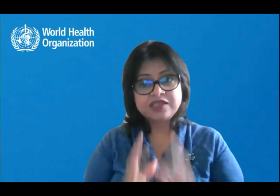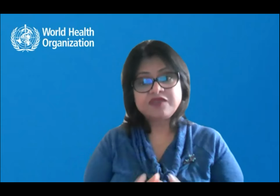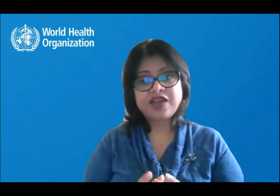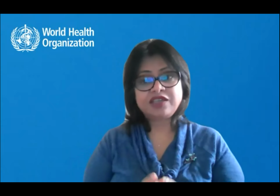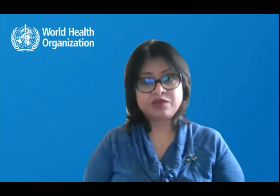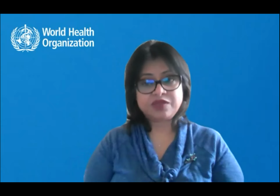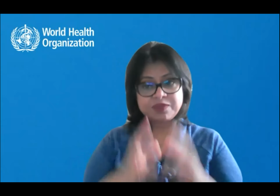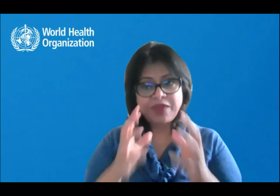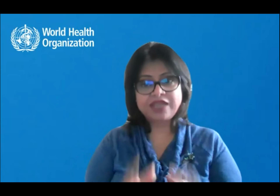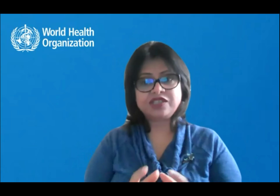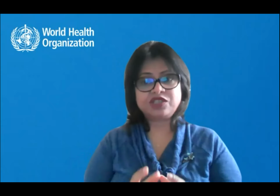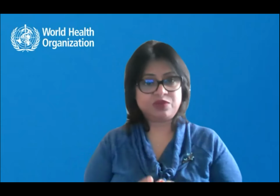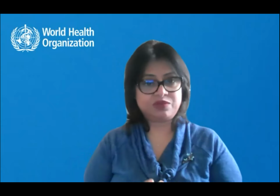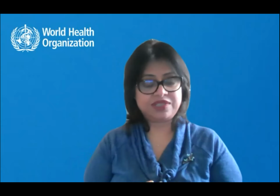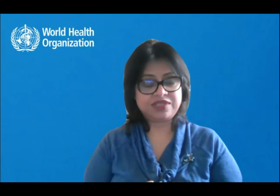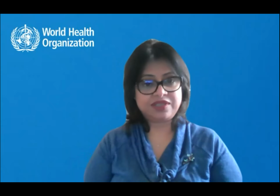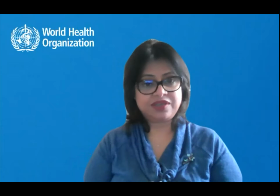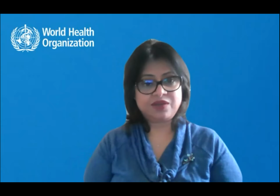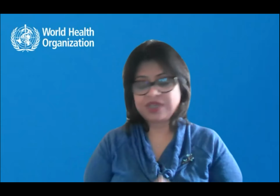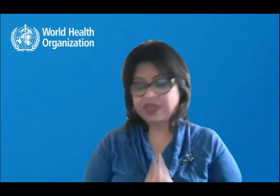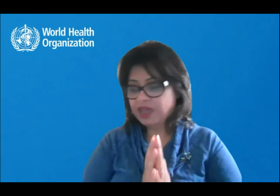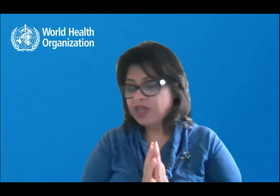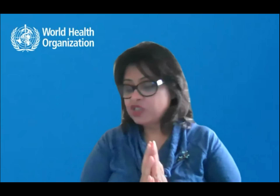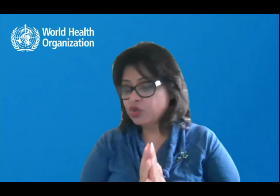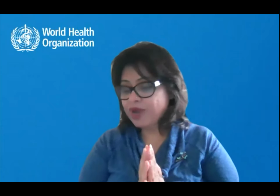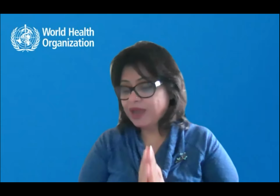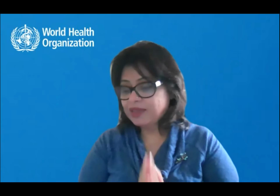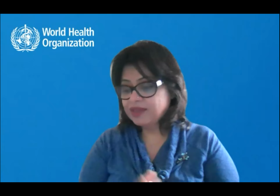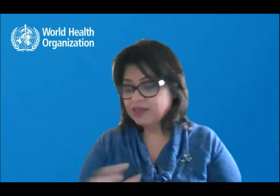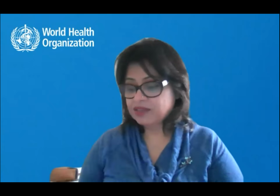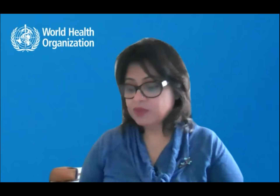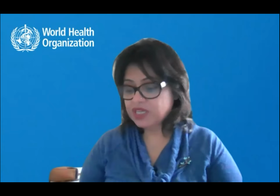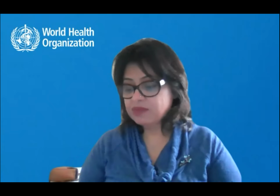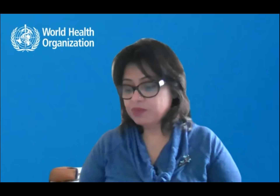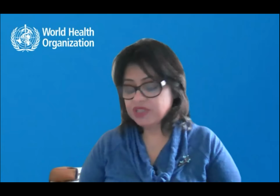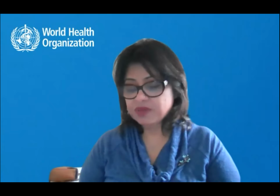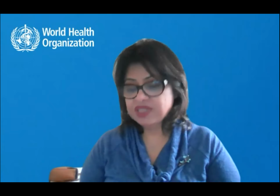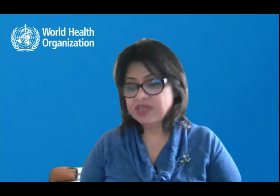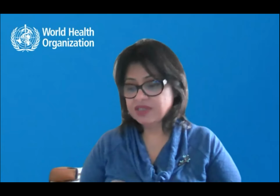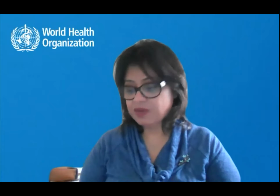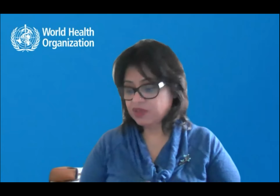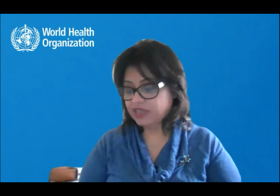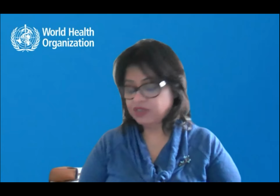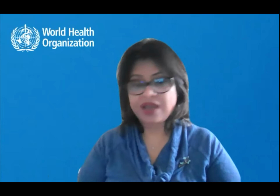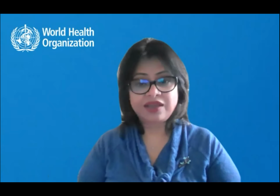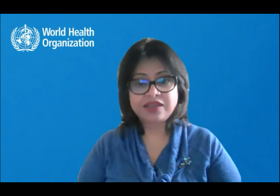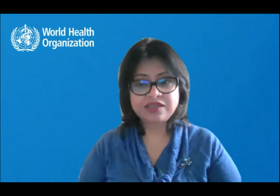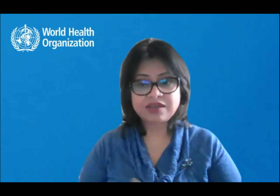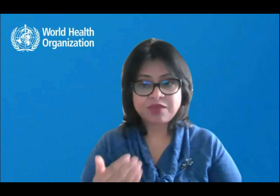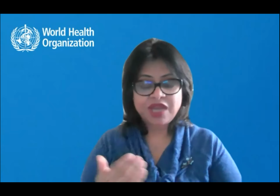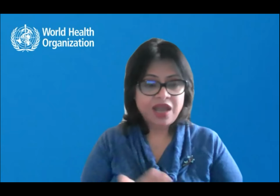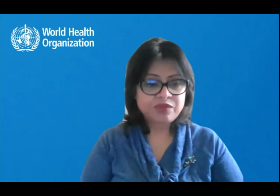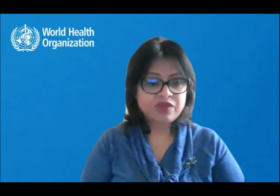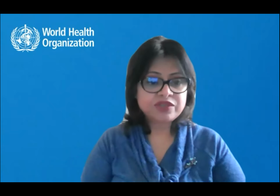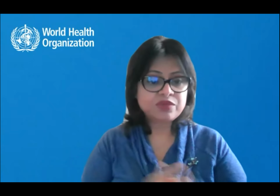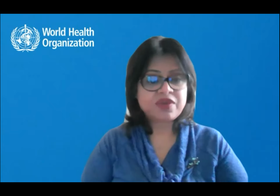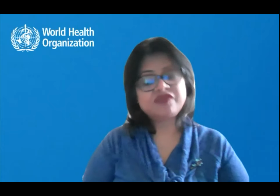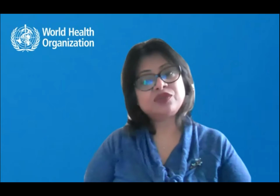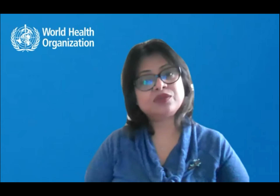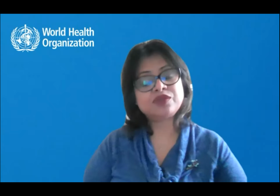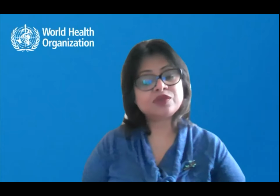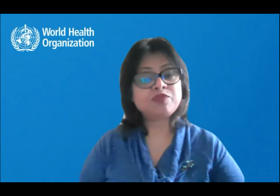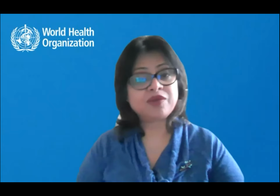que identificar el riesgo, evaluar el riesgo y luego abordar el riesgo. Y entonces las tres